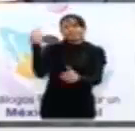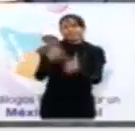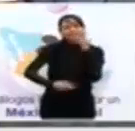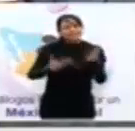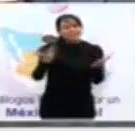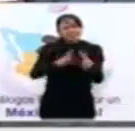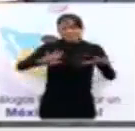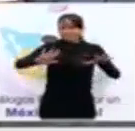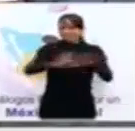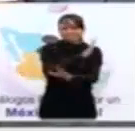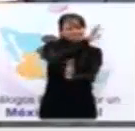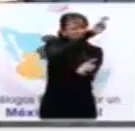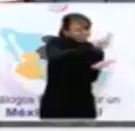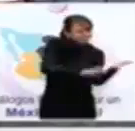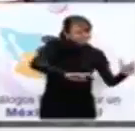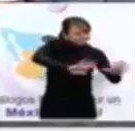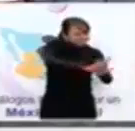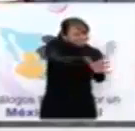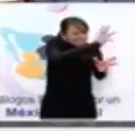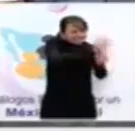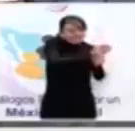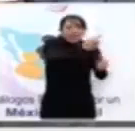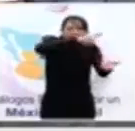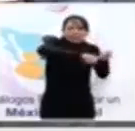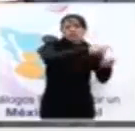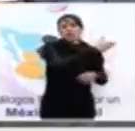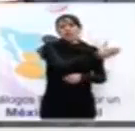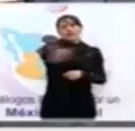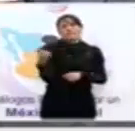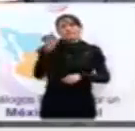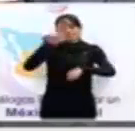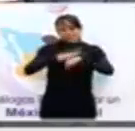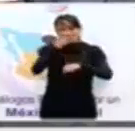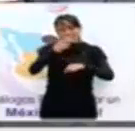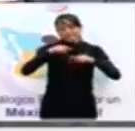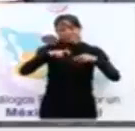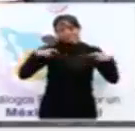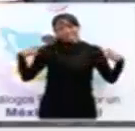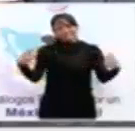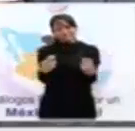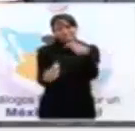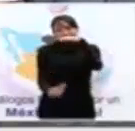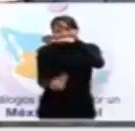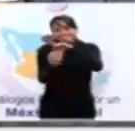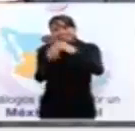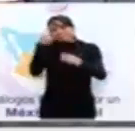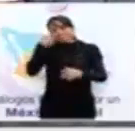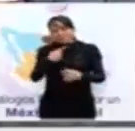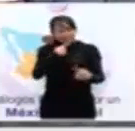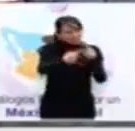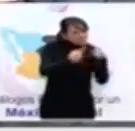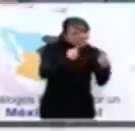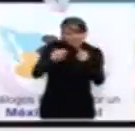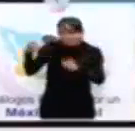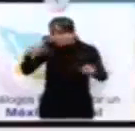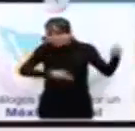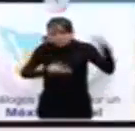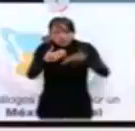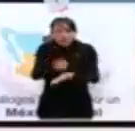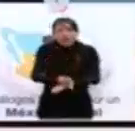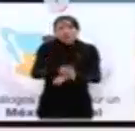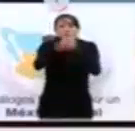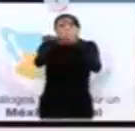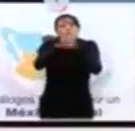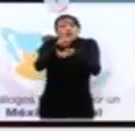mesa, que son los diálogos con ustedes para tener un México social, un México de desarrollo,